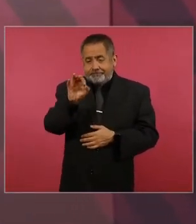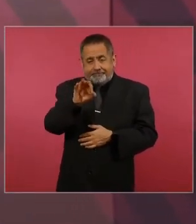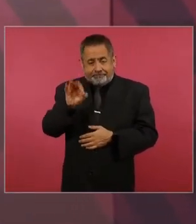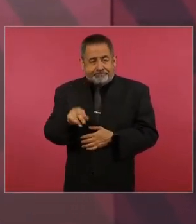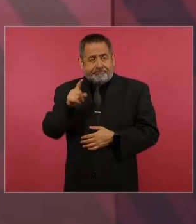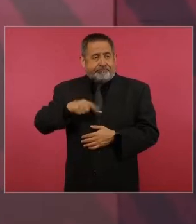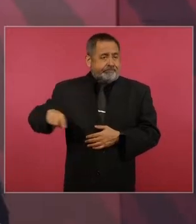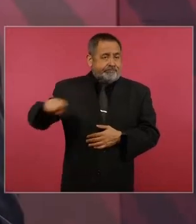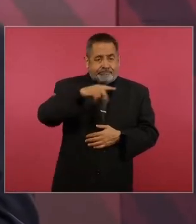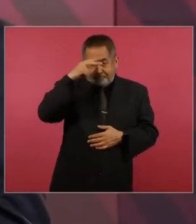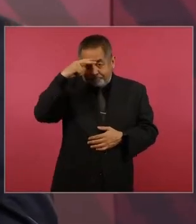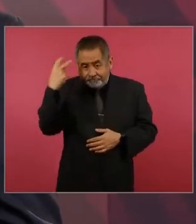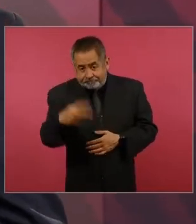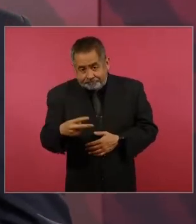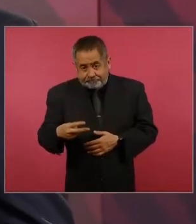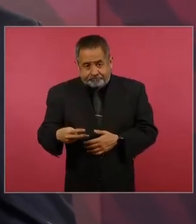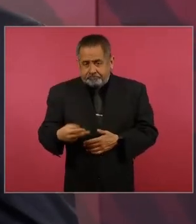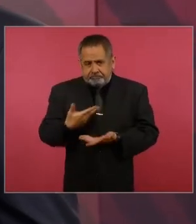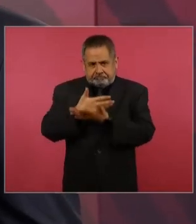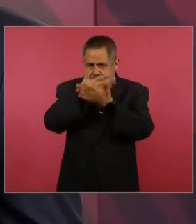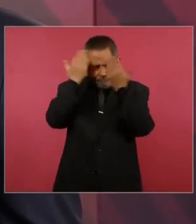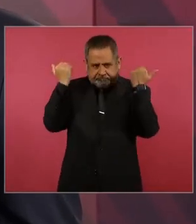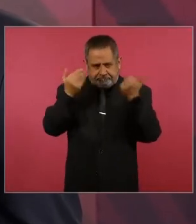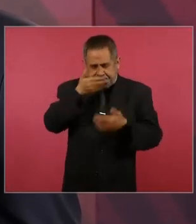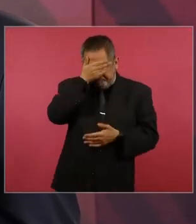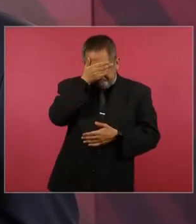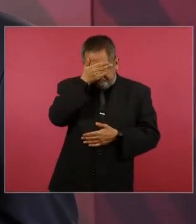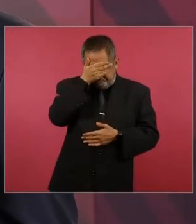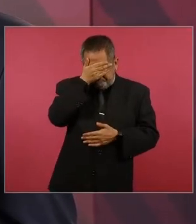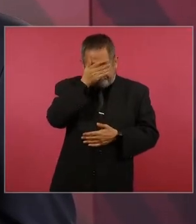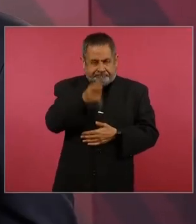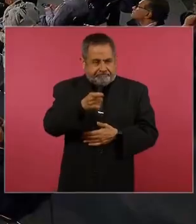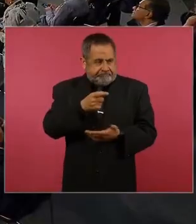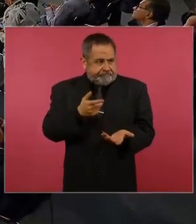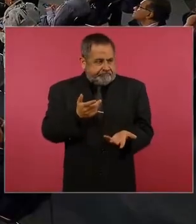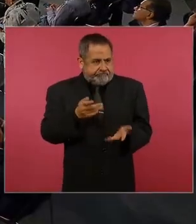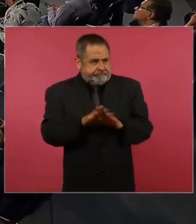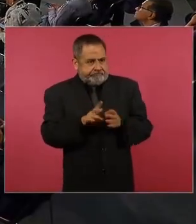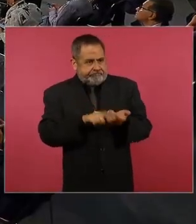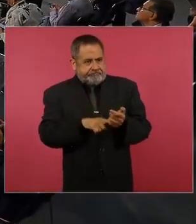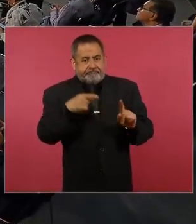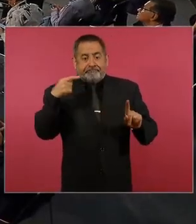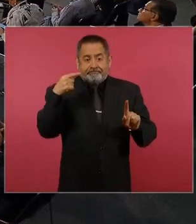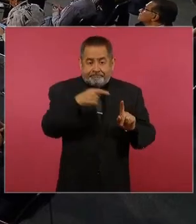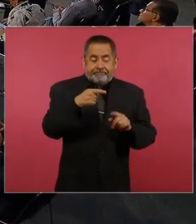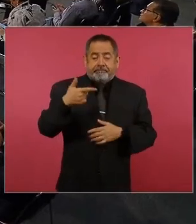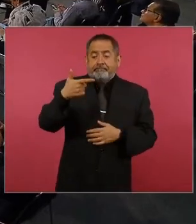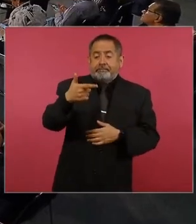99.9% de los mexicanos. No sabíamos que García Luna,